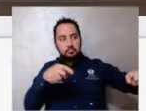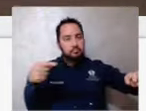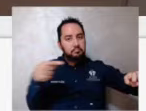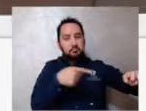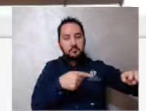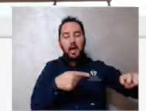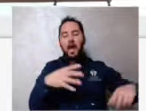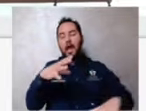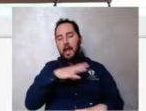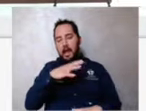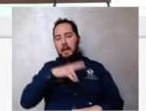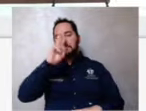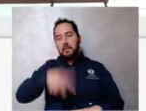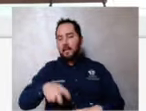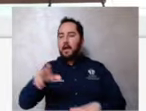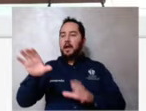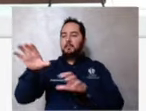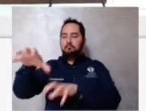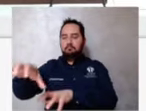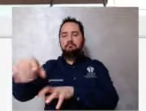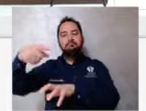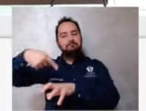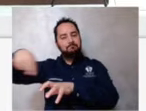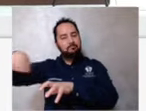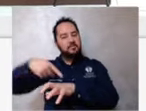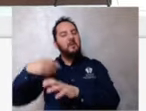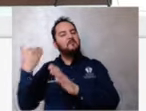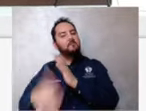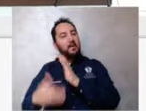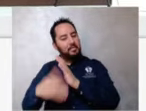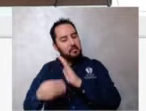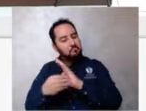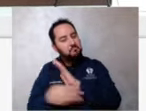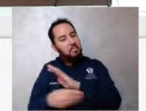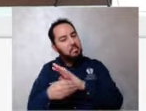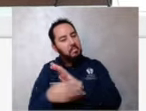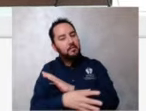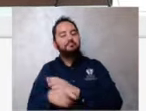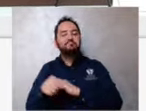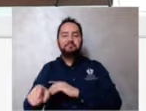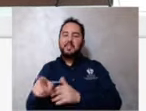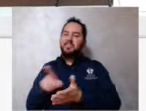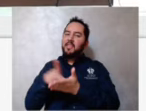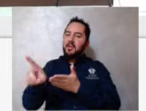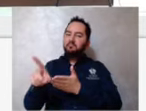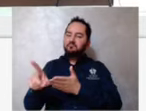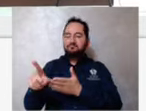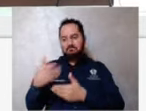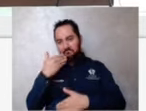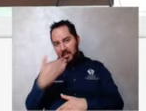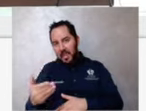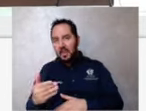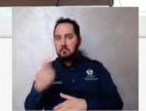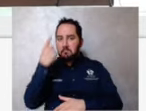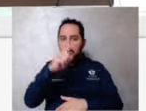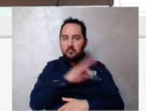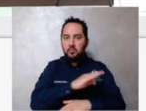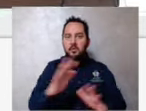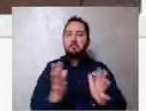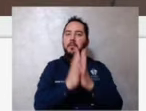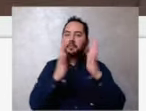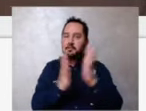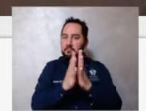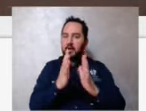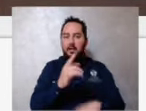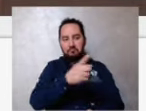declaró la omisión de las autoridades responsables de garantizar los derechos de las personas con discapacidad de participar para los cargos